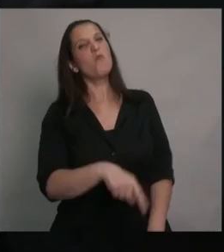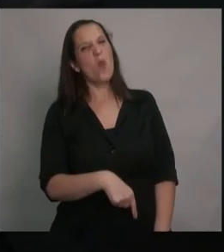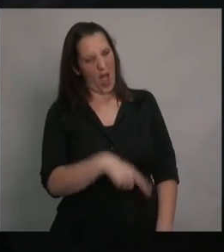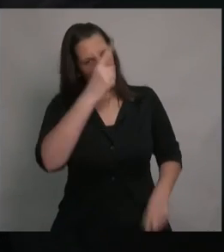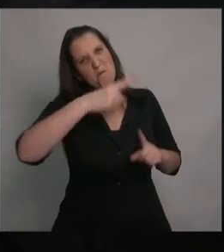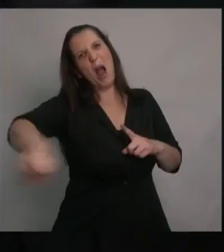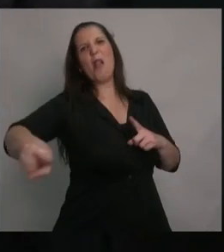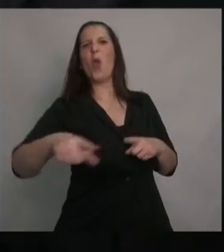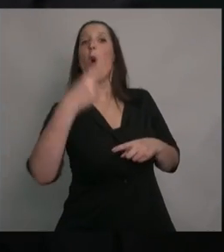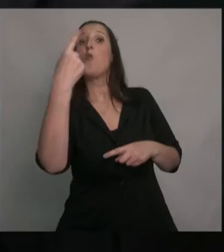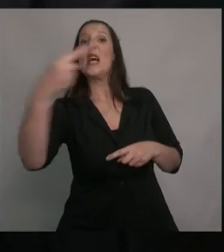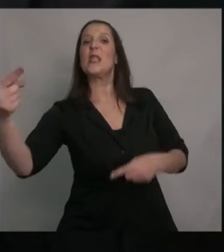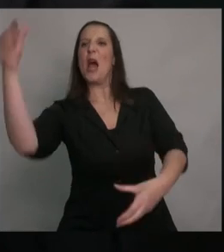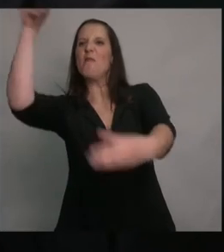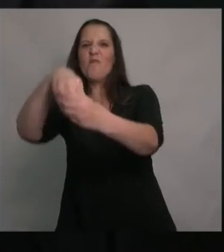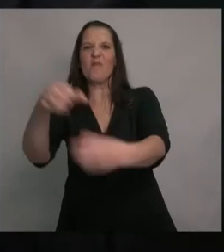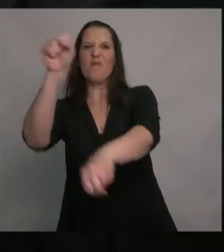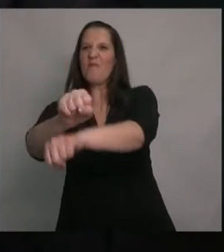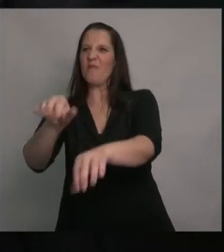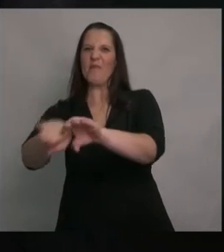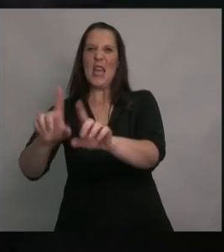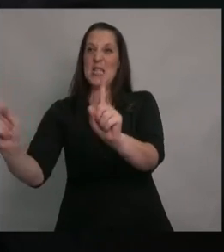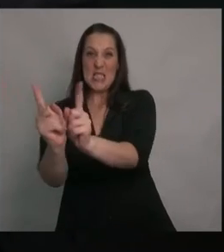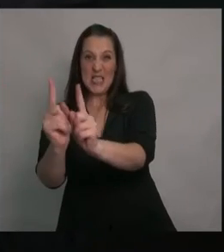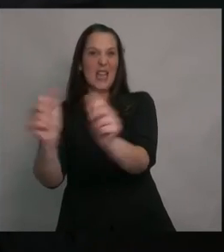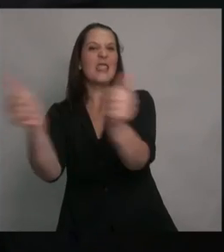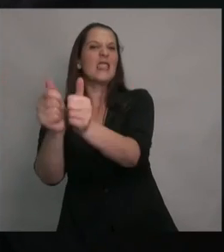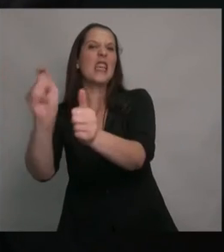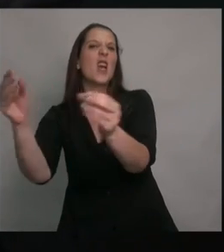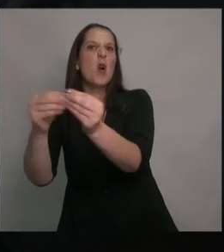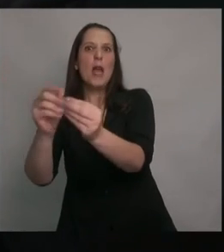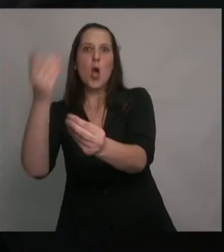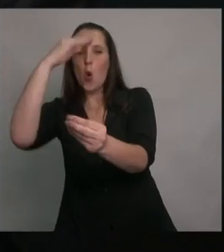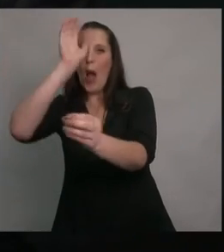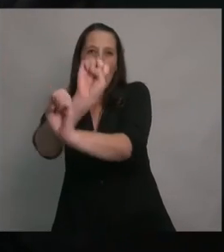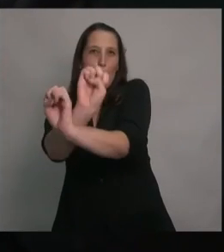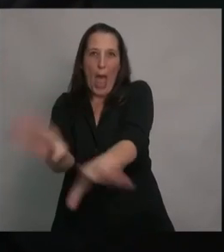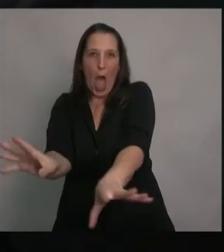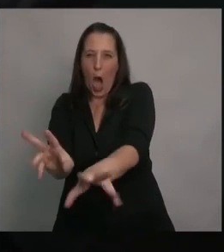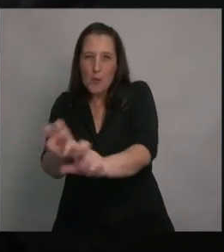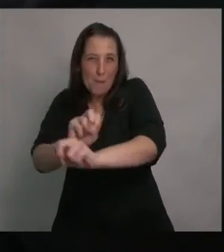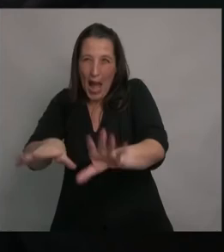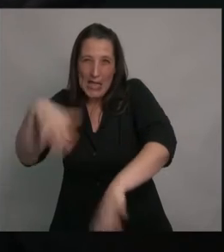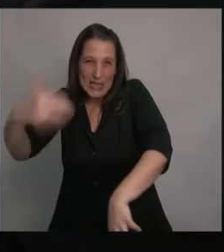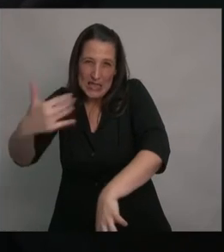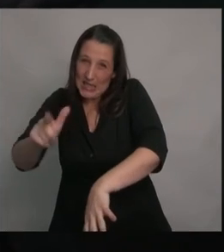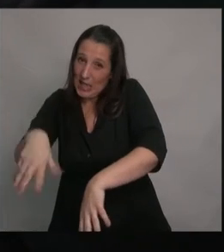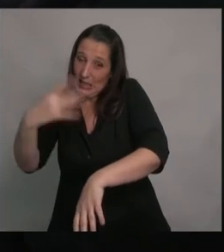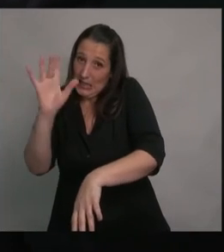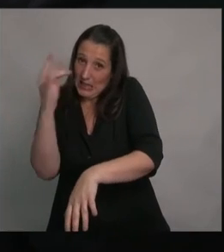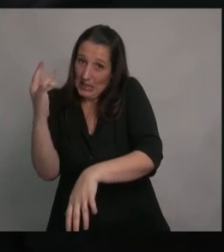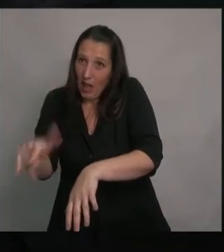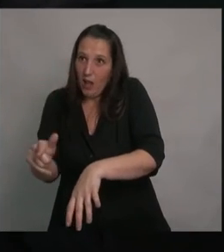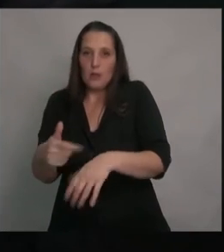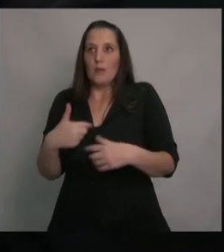una semana y te voy a poner con el cubano más malo que hay en esta prisión, que es lo más malo. Además, el jefe de la prisión. ¿Qué pasa? Cuando él me